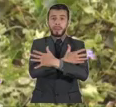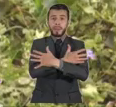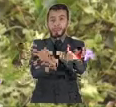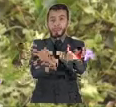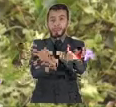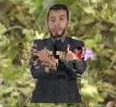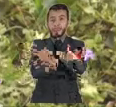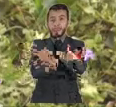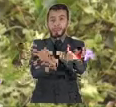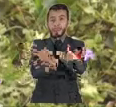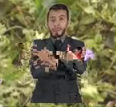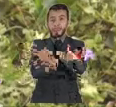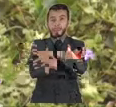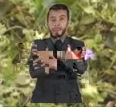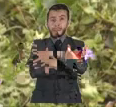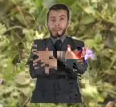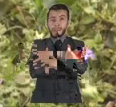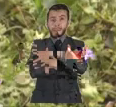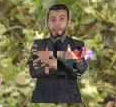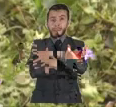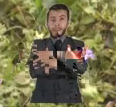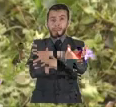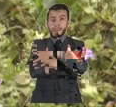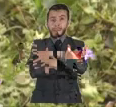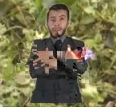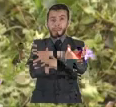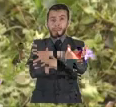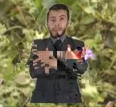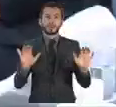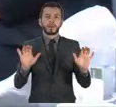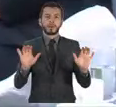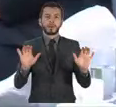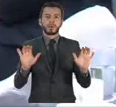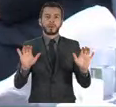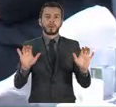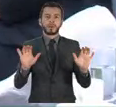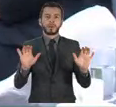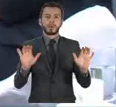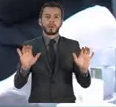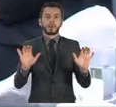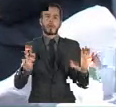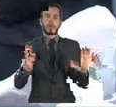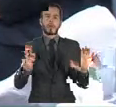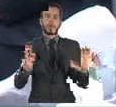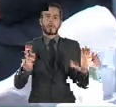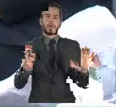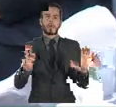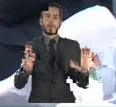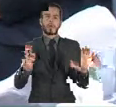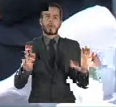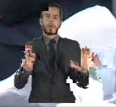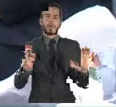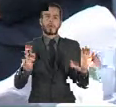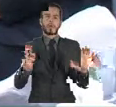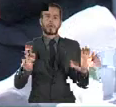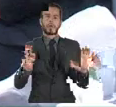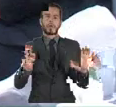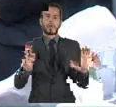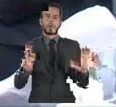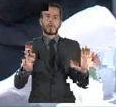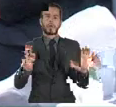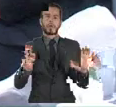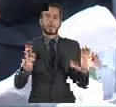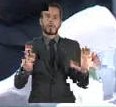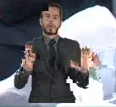en garantizar la supervivencia de este planeta para las futuras generaciones. Y cuando hablo de las futuras generaciones, estoy hablando de la generación del medio milenio, de la